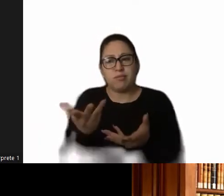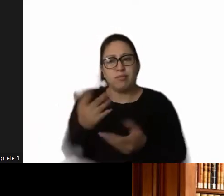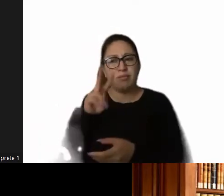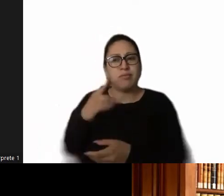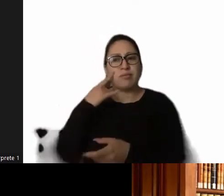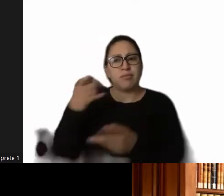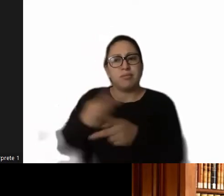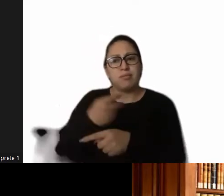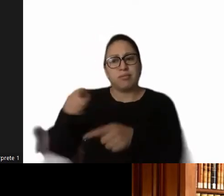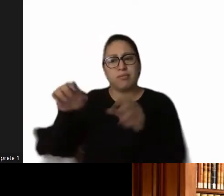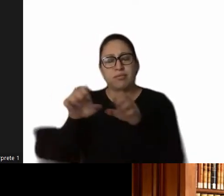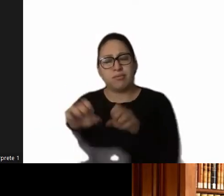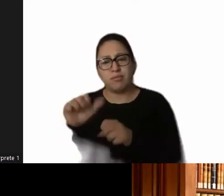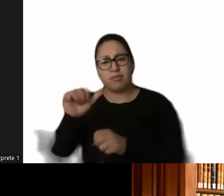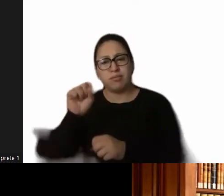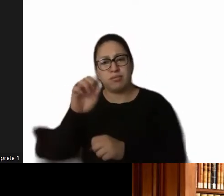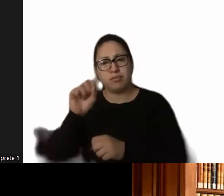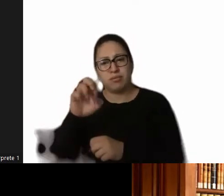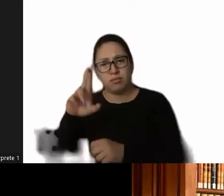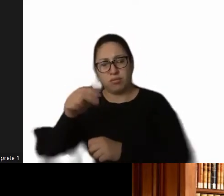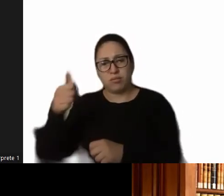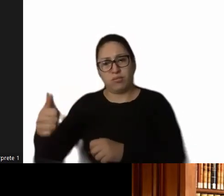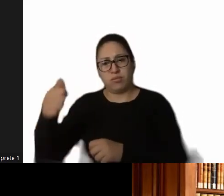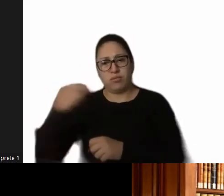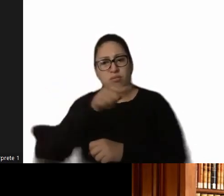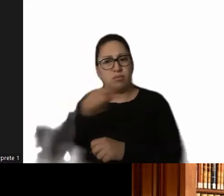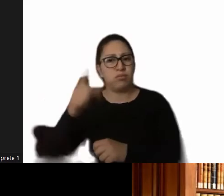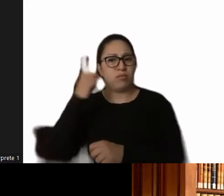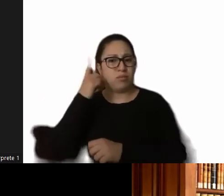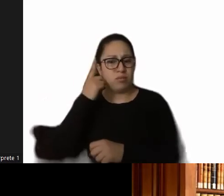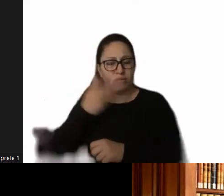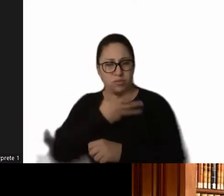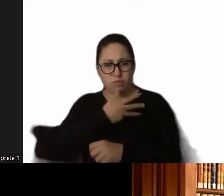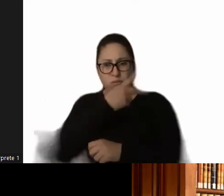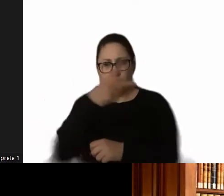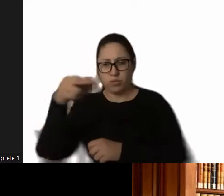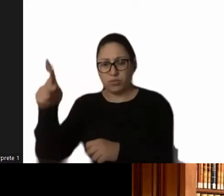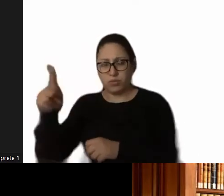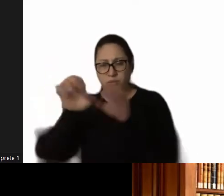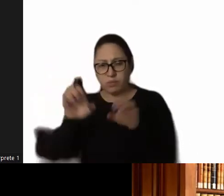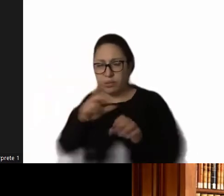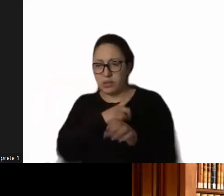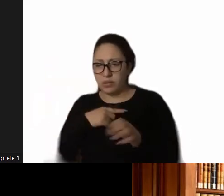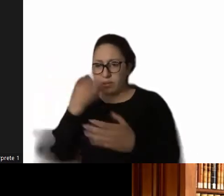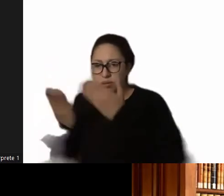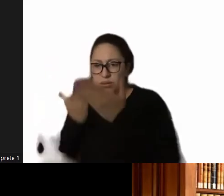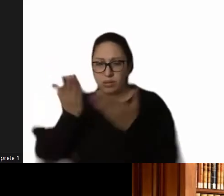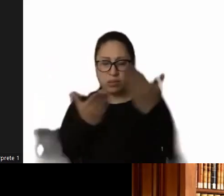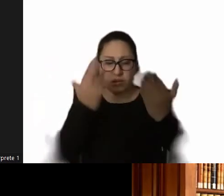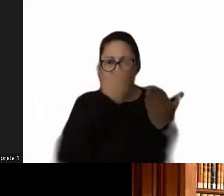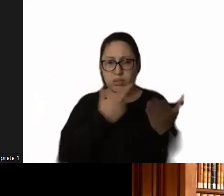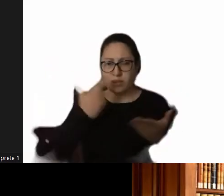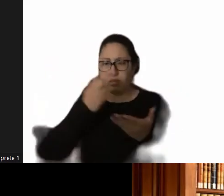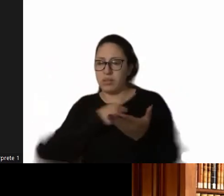quien tendríamos que hacer la revisión con nuestros equipos, pues también para ponerle esta atención y que podamos